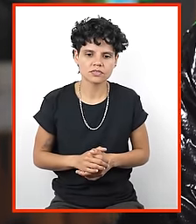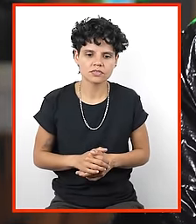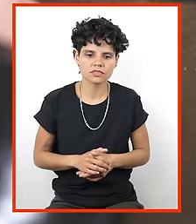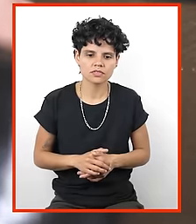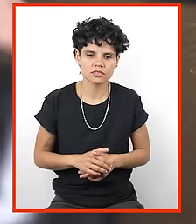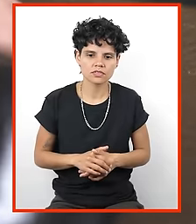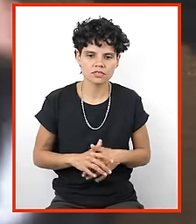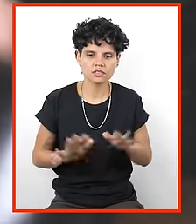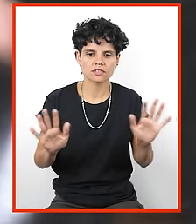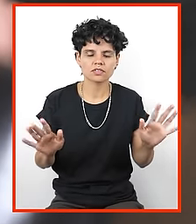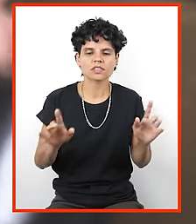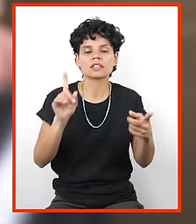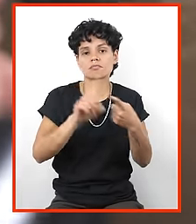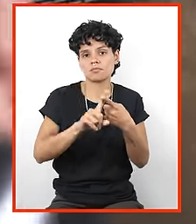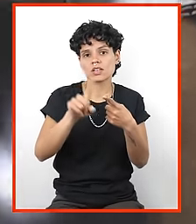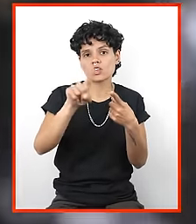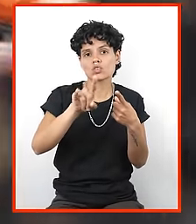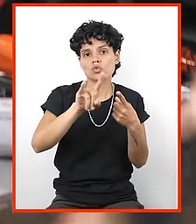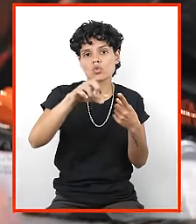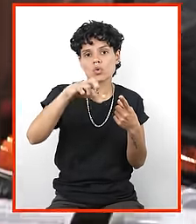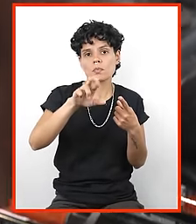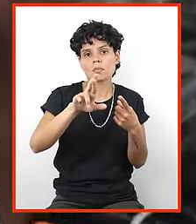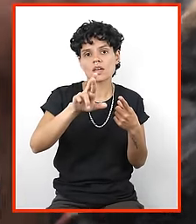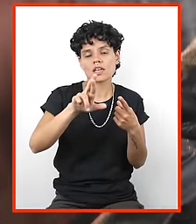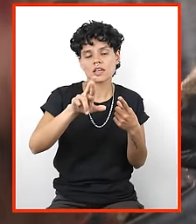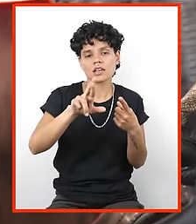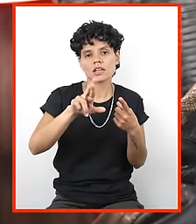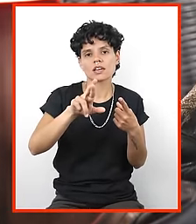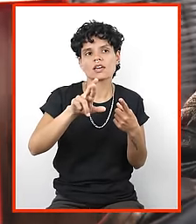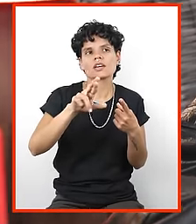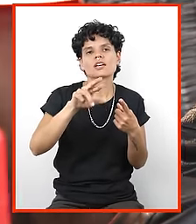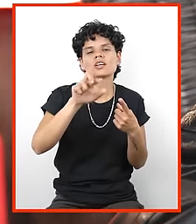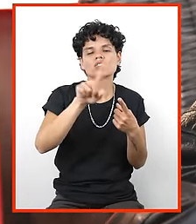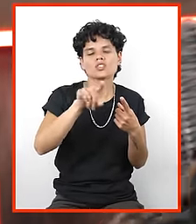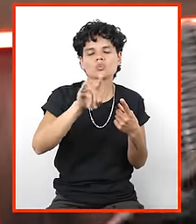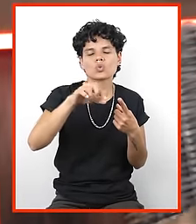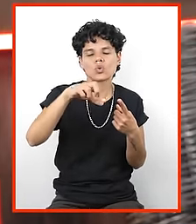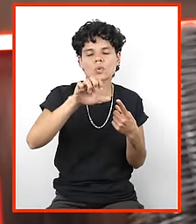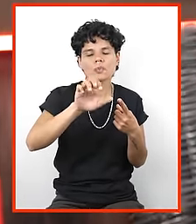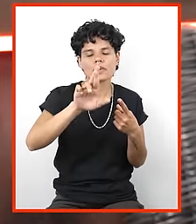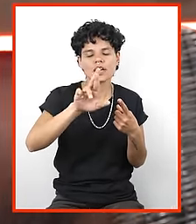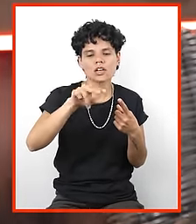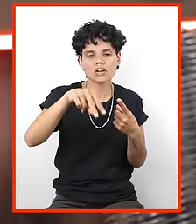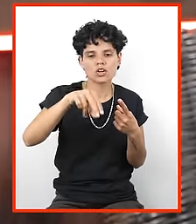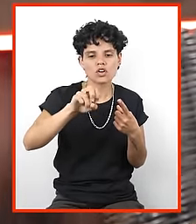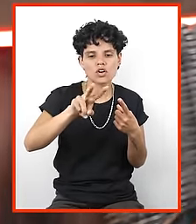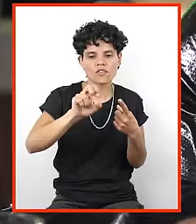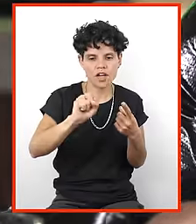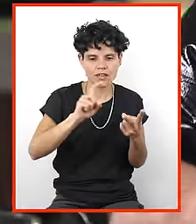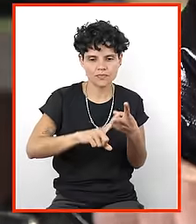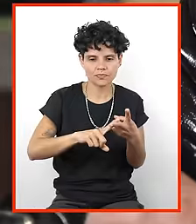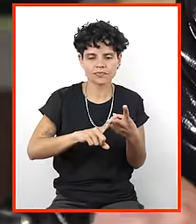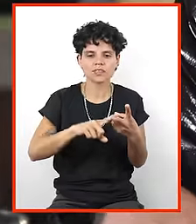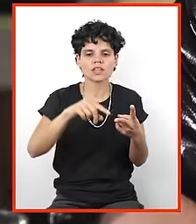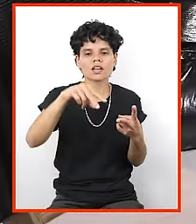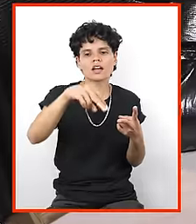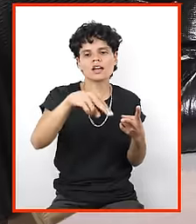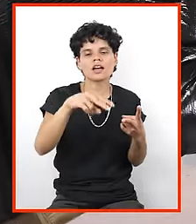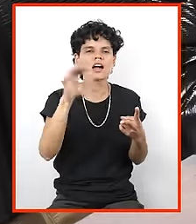Ahí. A Supernova le pongo 5. 5 fichitas a Supernova. Sí. A Natty Girl le pongo